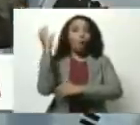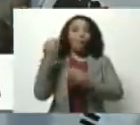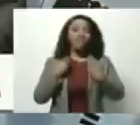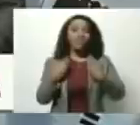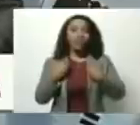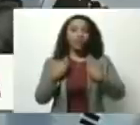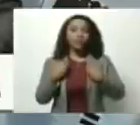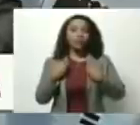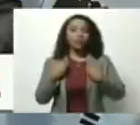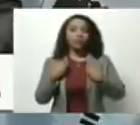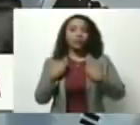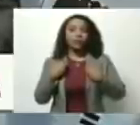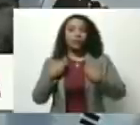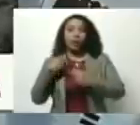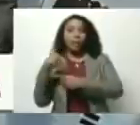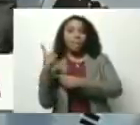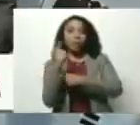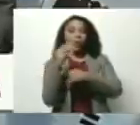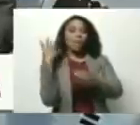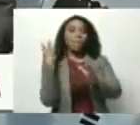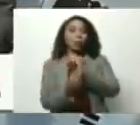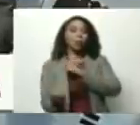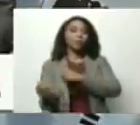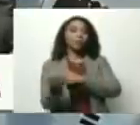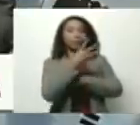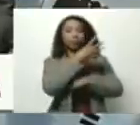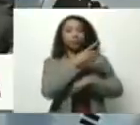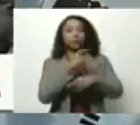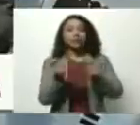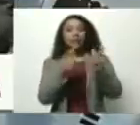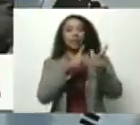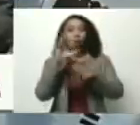la sacaron del país hacia Colombia.